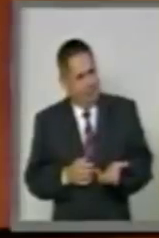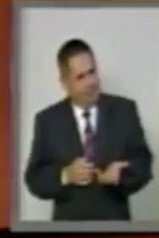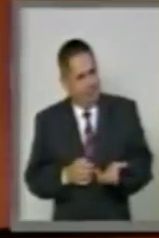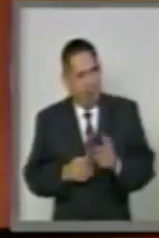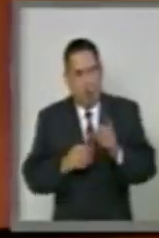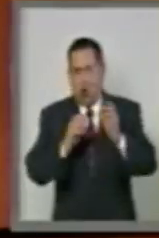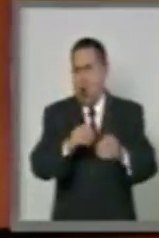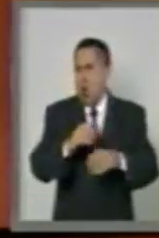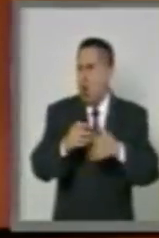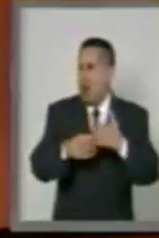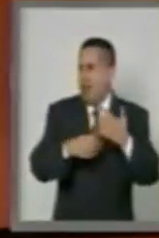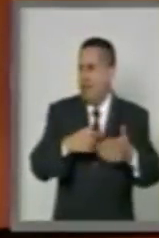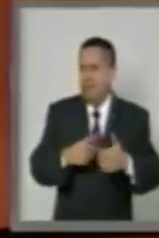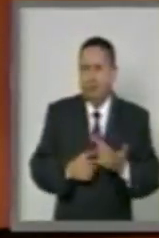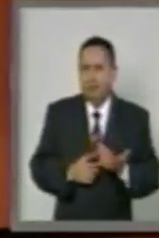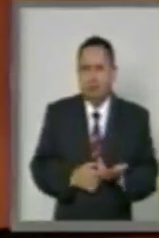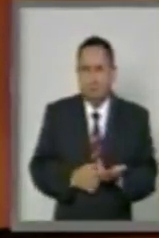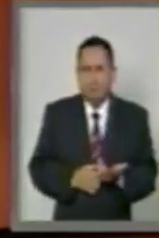o por